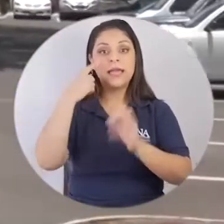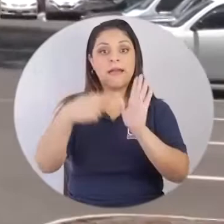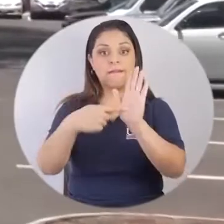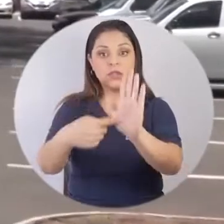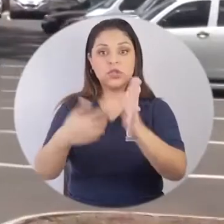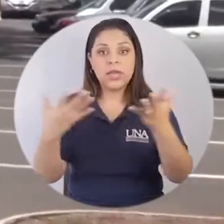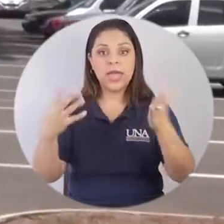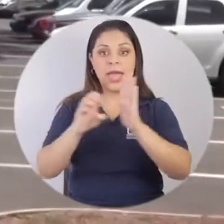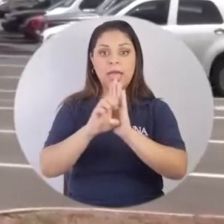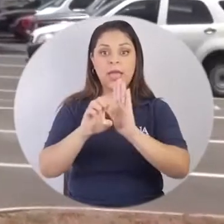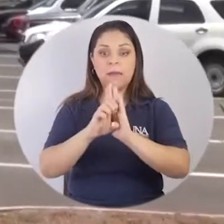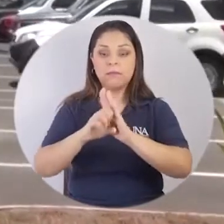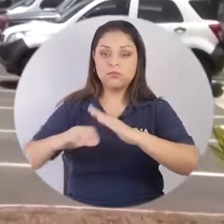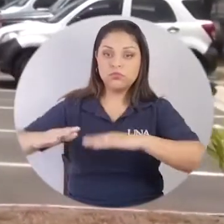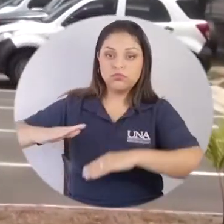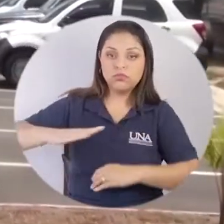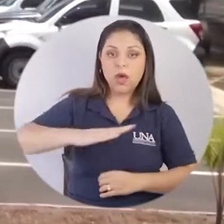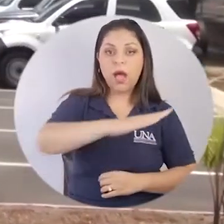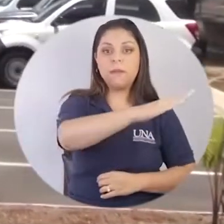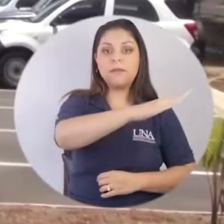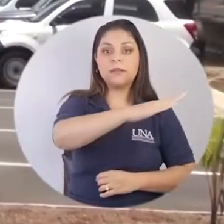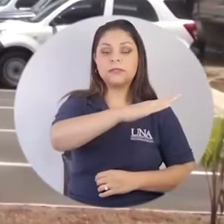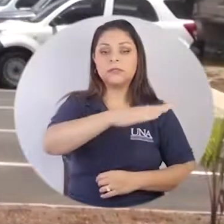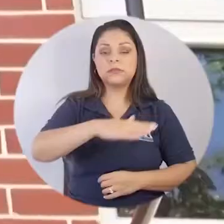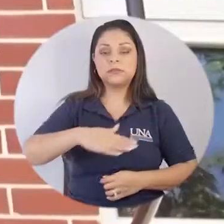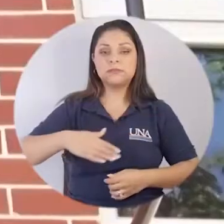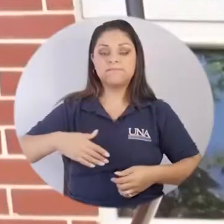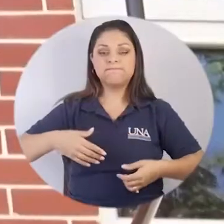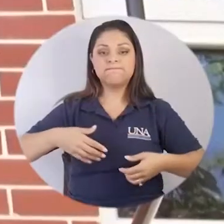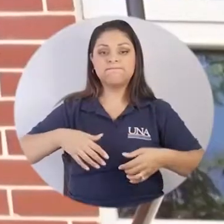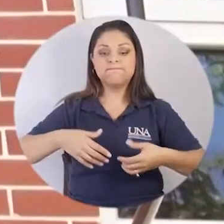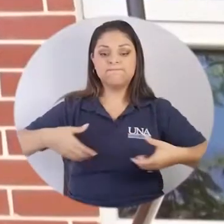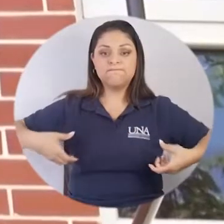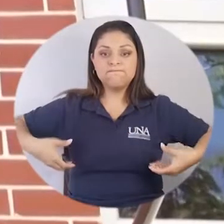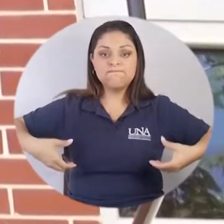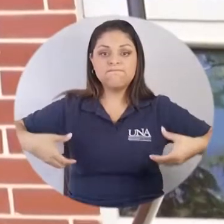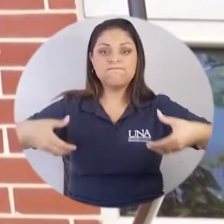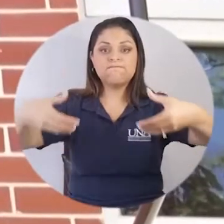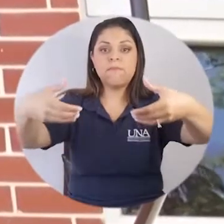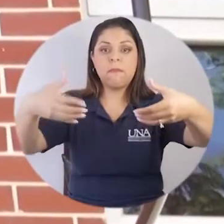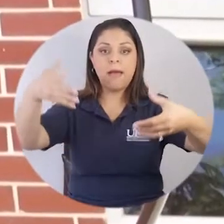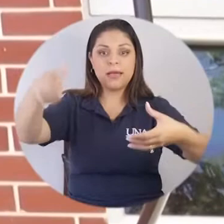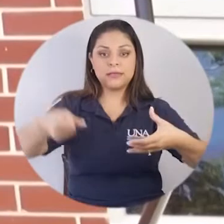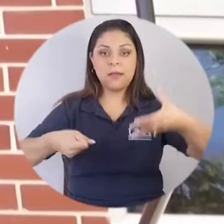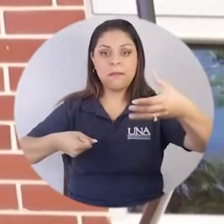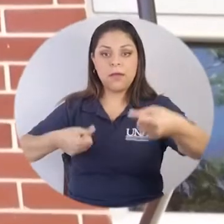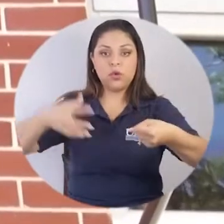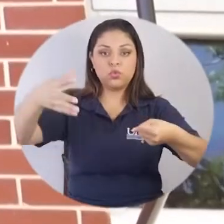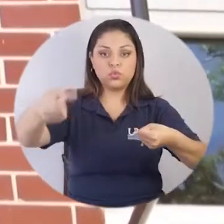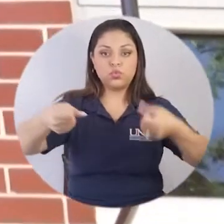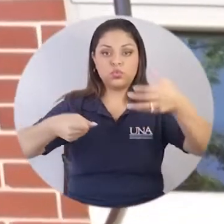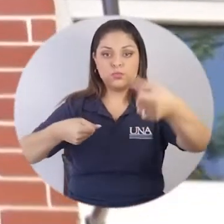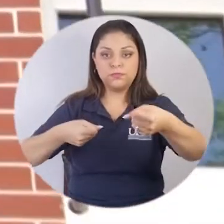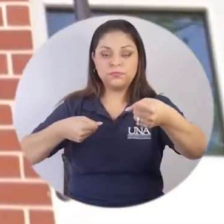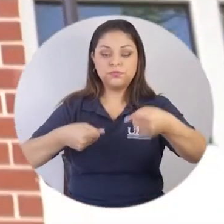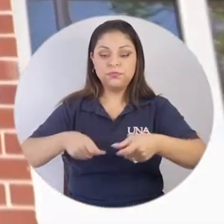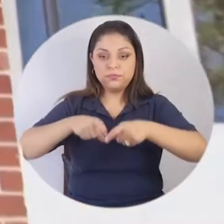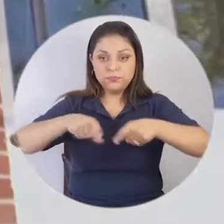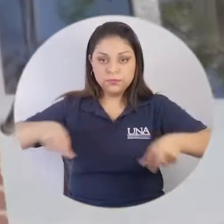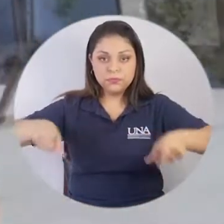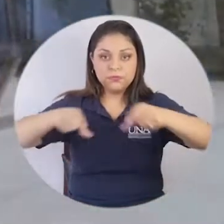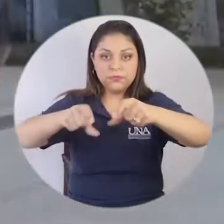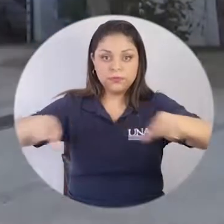la construcción de rampas, pasamanos, la colocación de algunas losetas